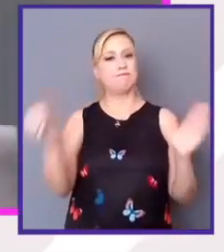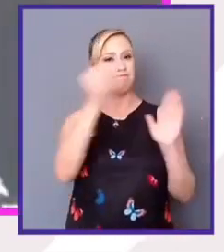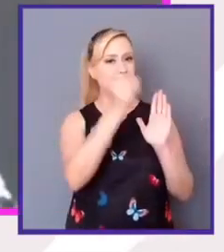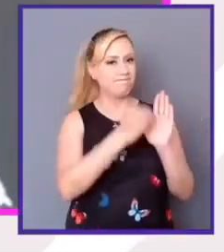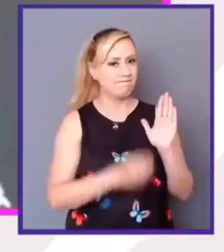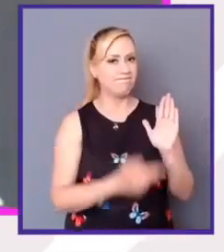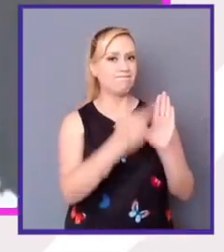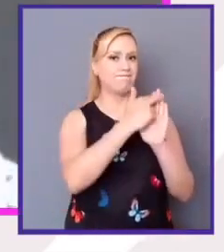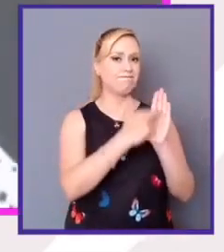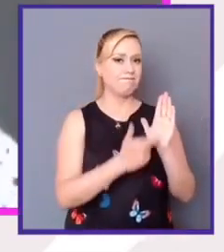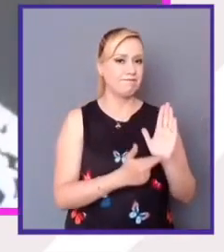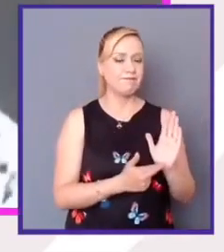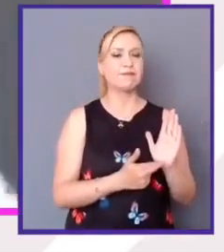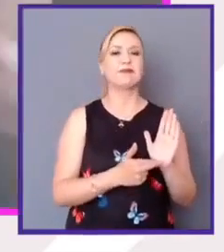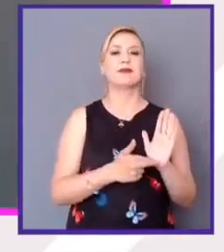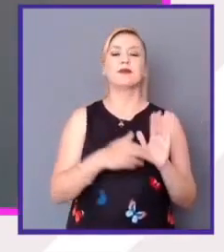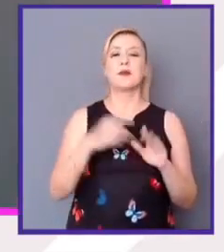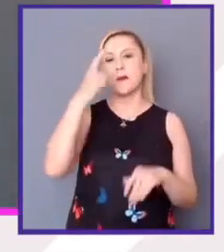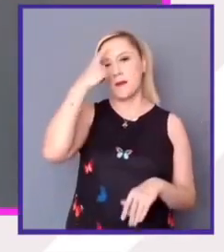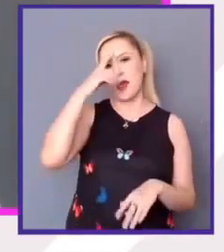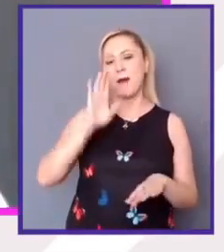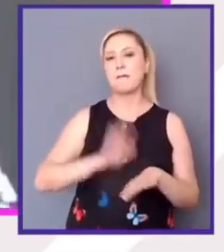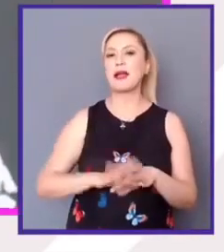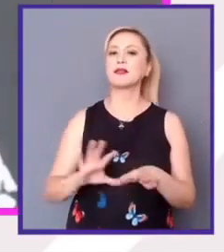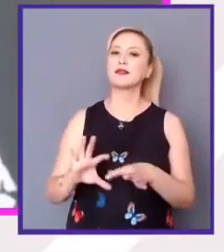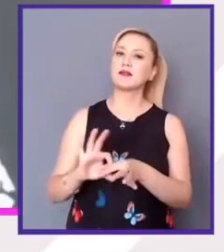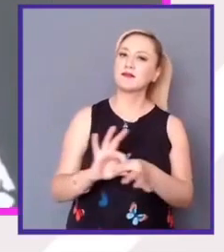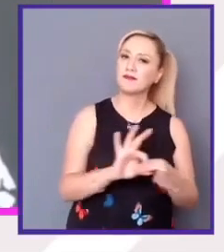mecanismos y estas políticas como de forma más integral.